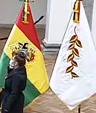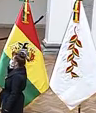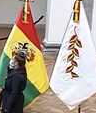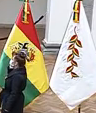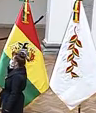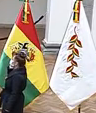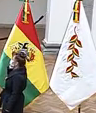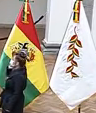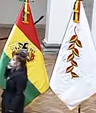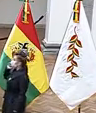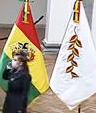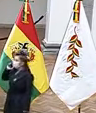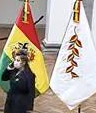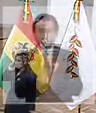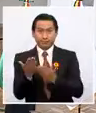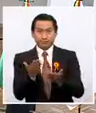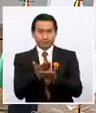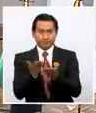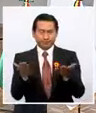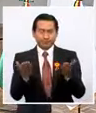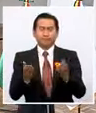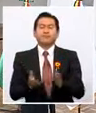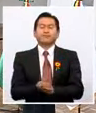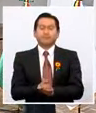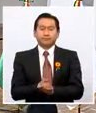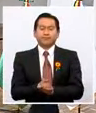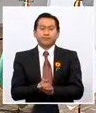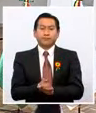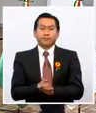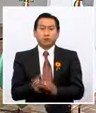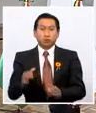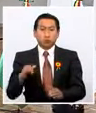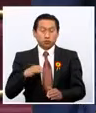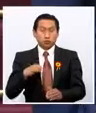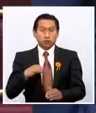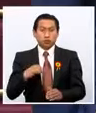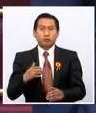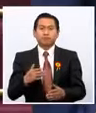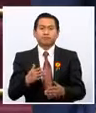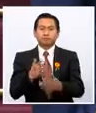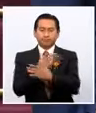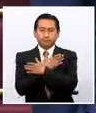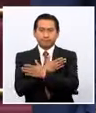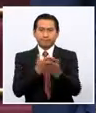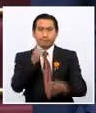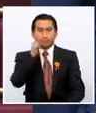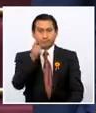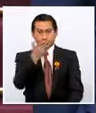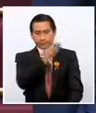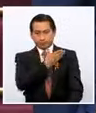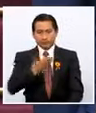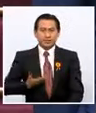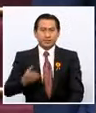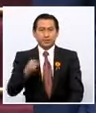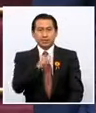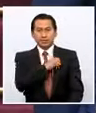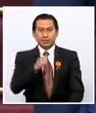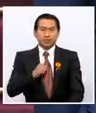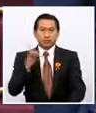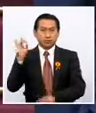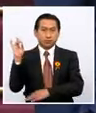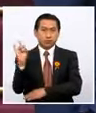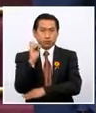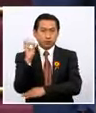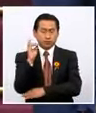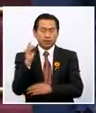buenos días voy a saludar a la señora presidente del senado nacional